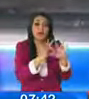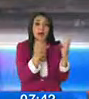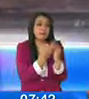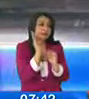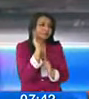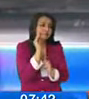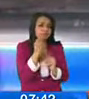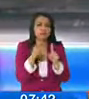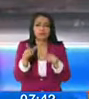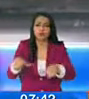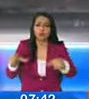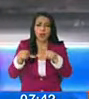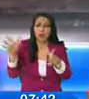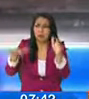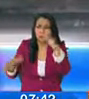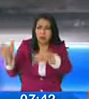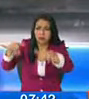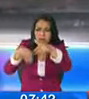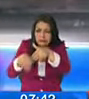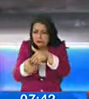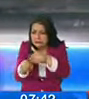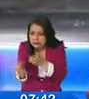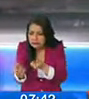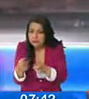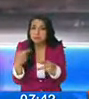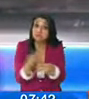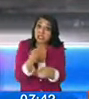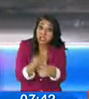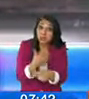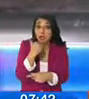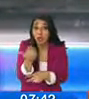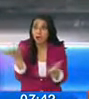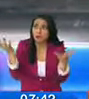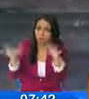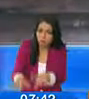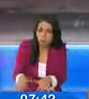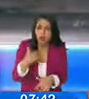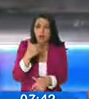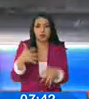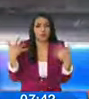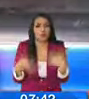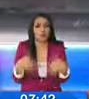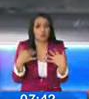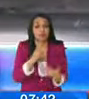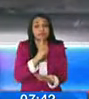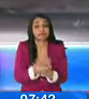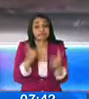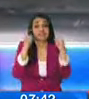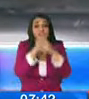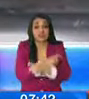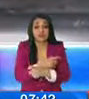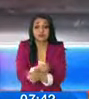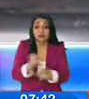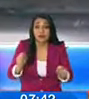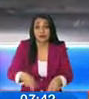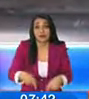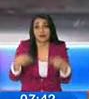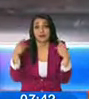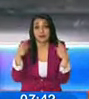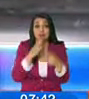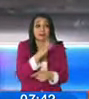entramos a lugares donde está lo difícil, donde hay peligro, donde hay peligro de colapsos, estamos bajo escombros tratando de sacar vidas.